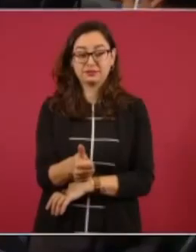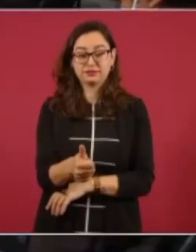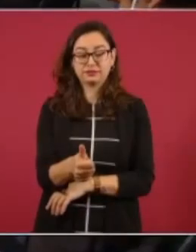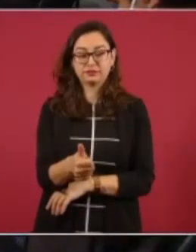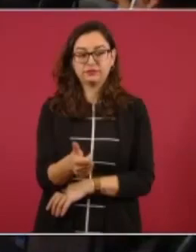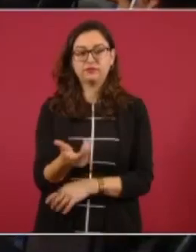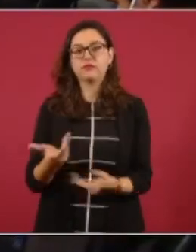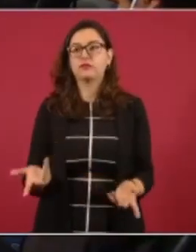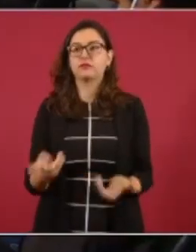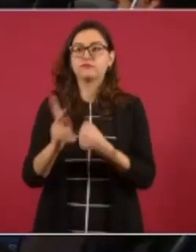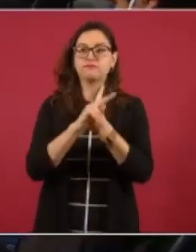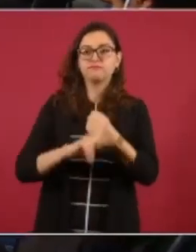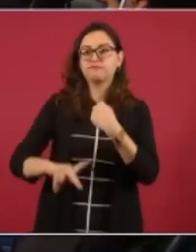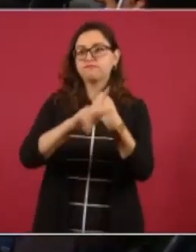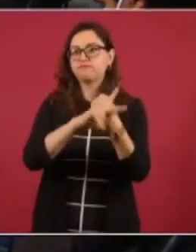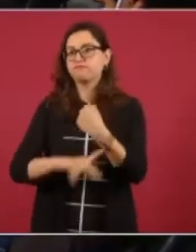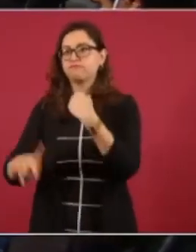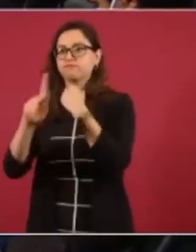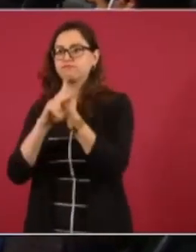intervenciones,